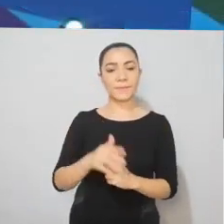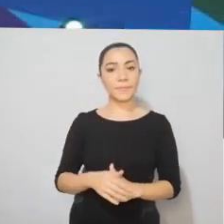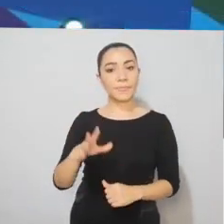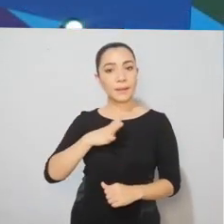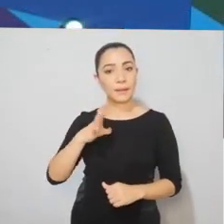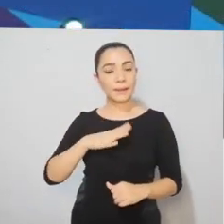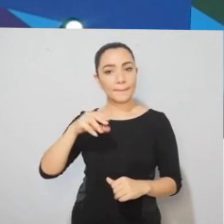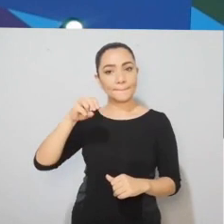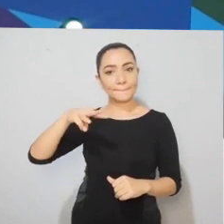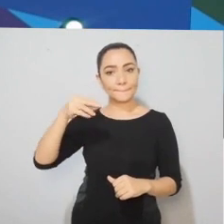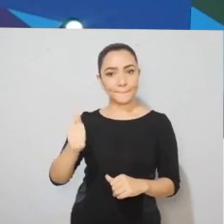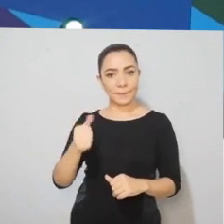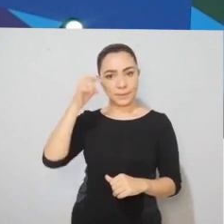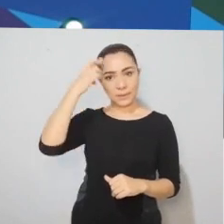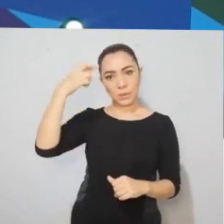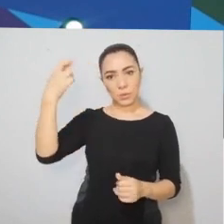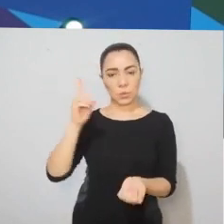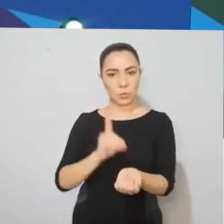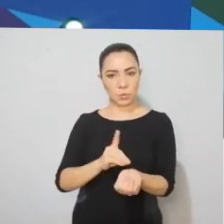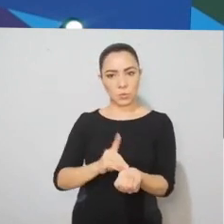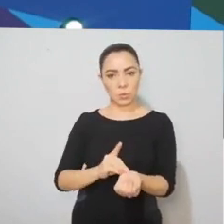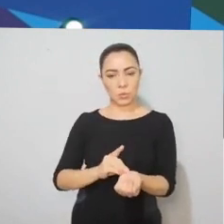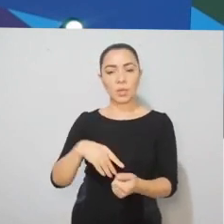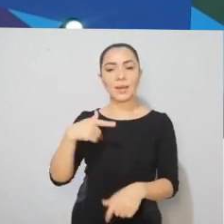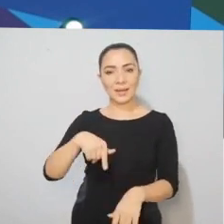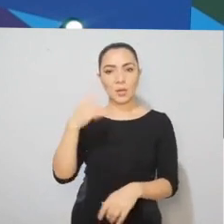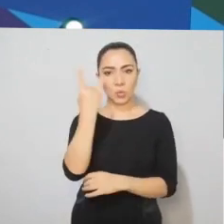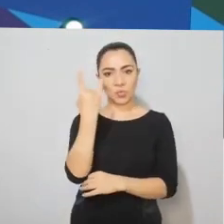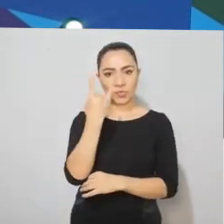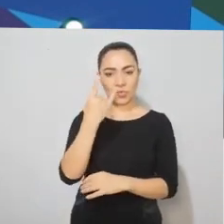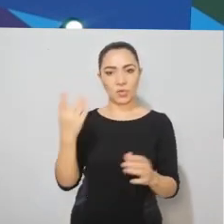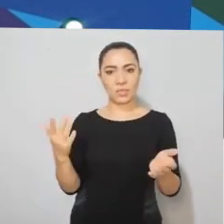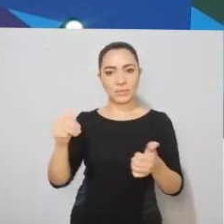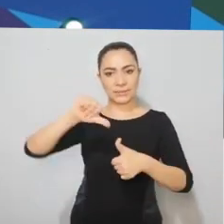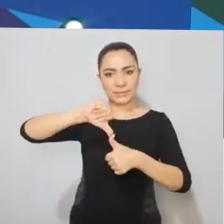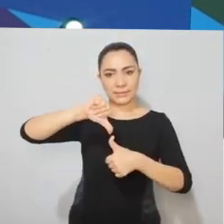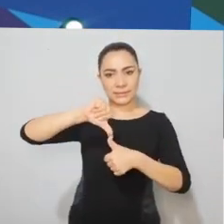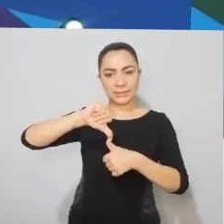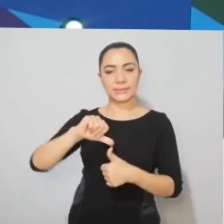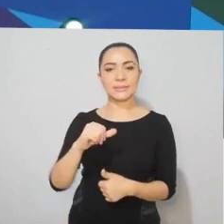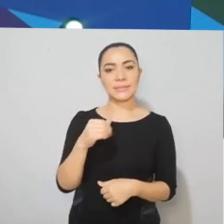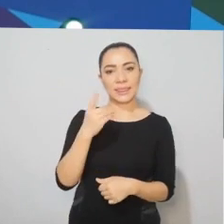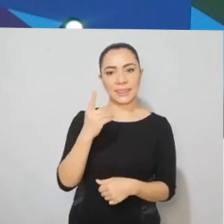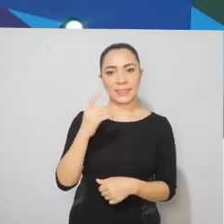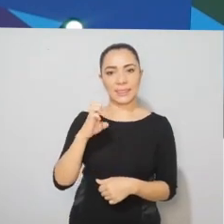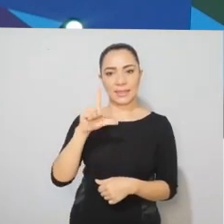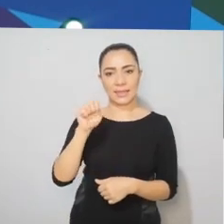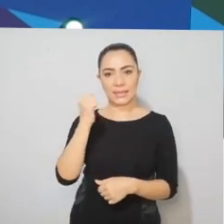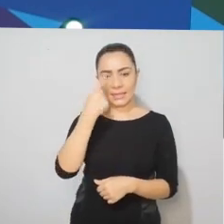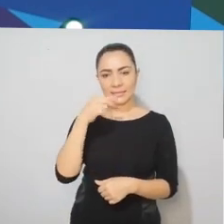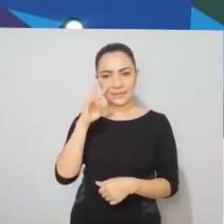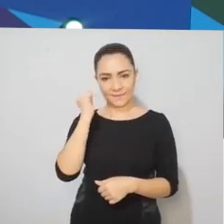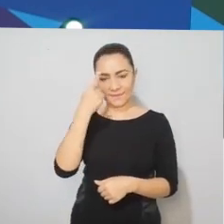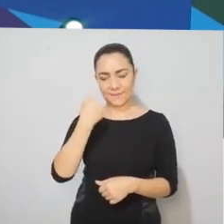la maestría en psicología médica en la Universidad Central de las Villas, Santa Clara,